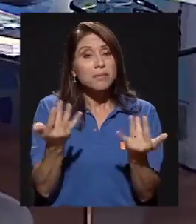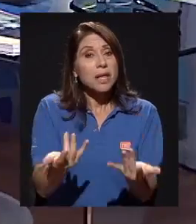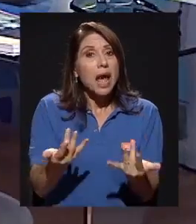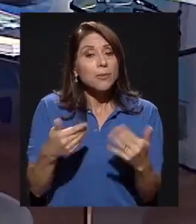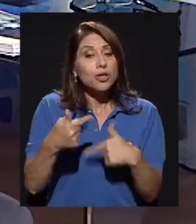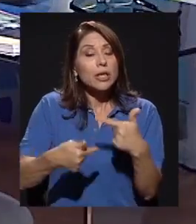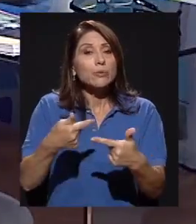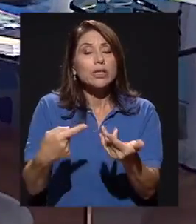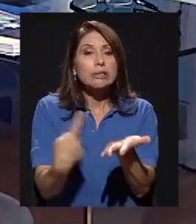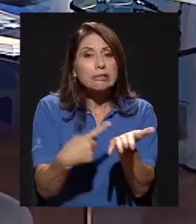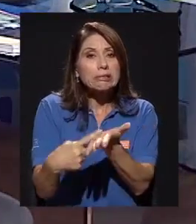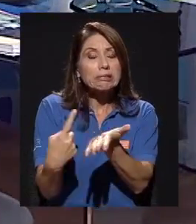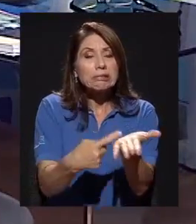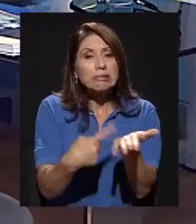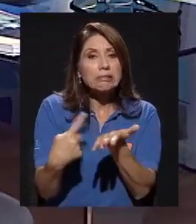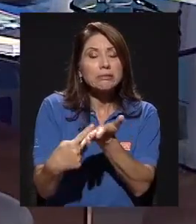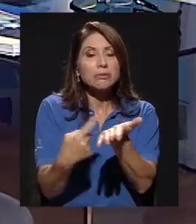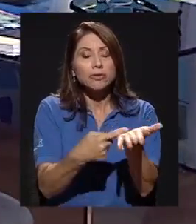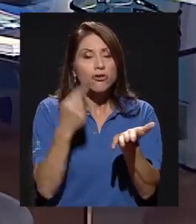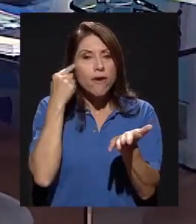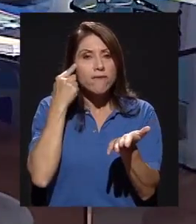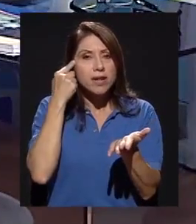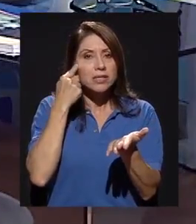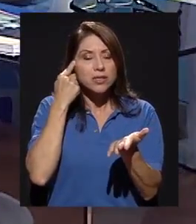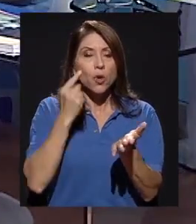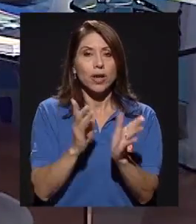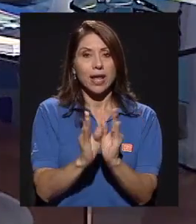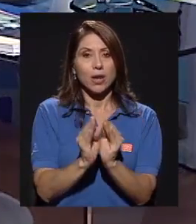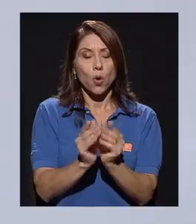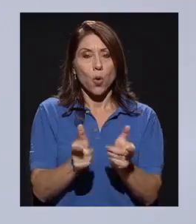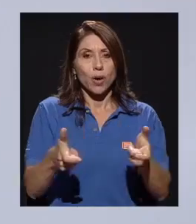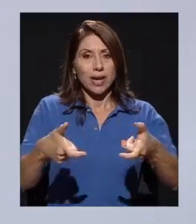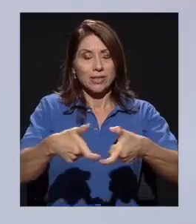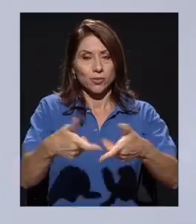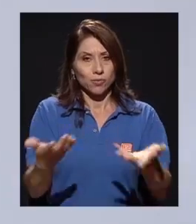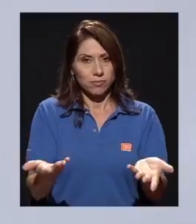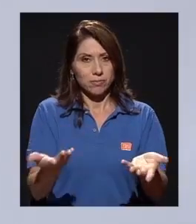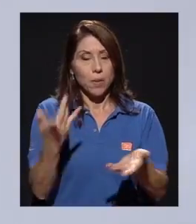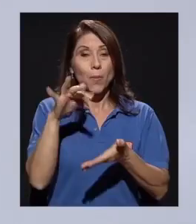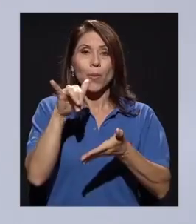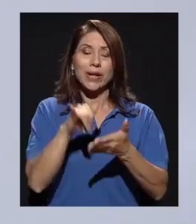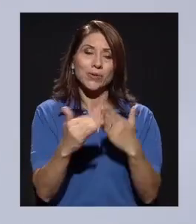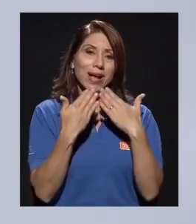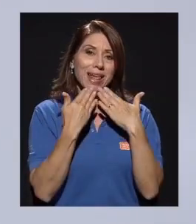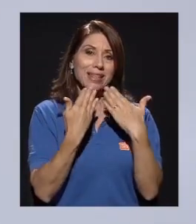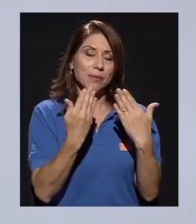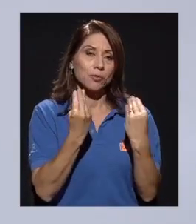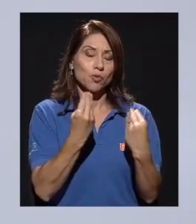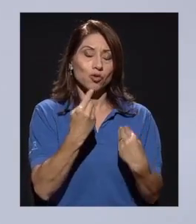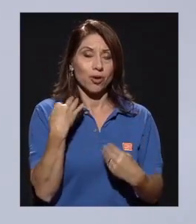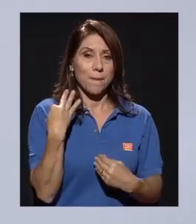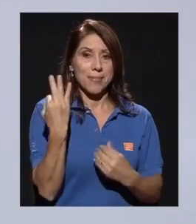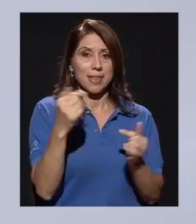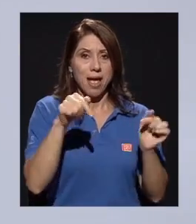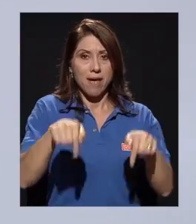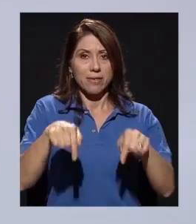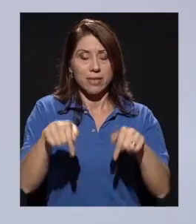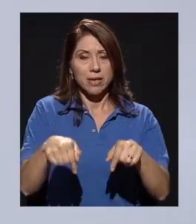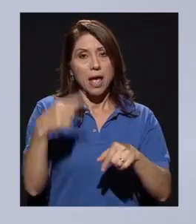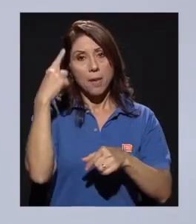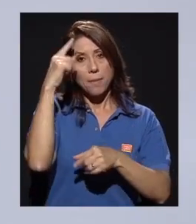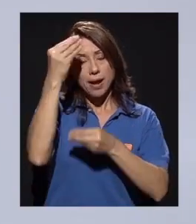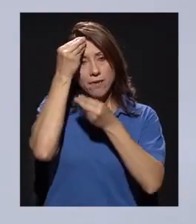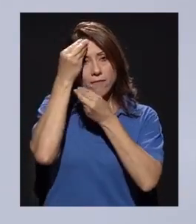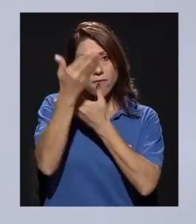sean de mucha discusión y reflexión en el congreso por eso es que creo que Les agradecemos también la invitación porque permite